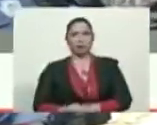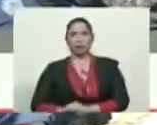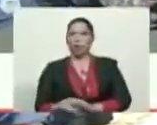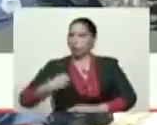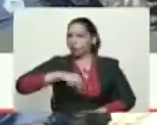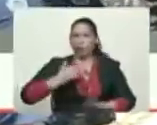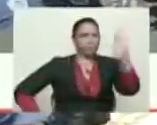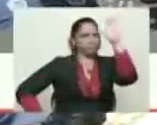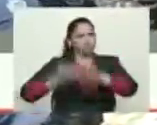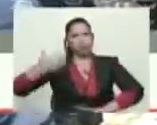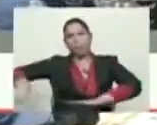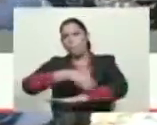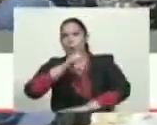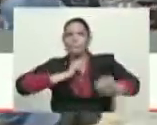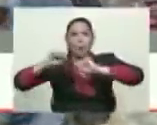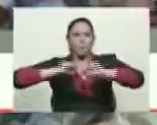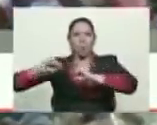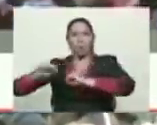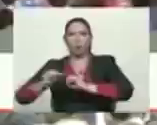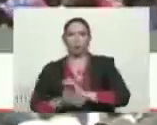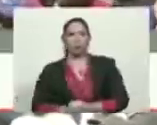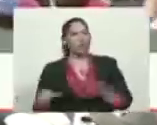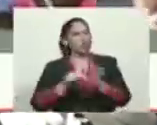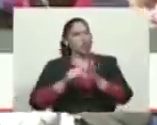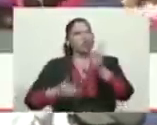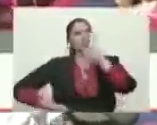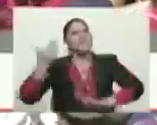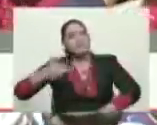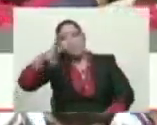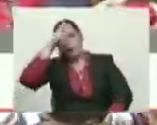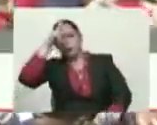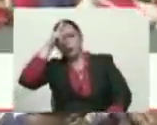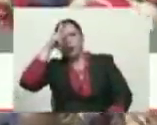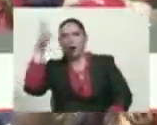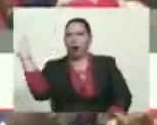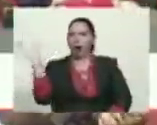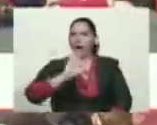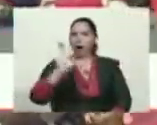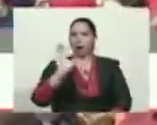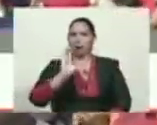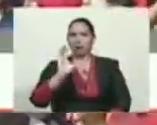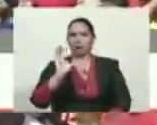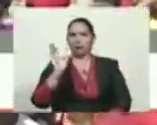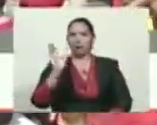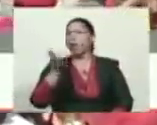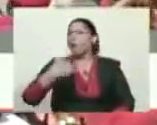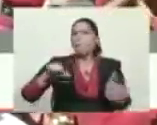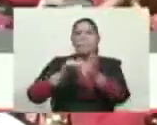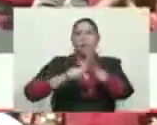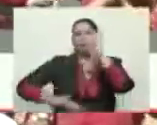nos vamos a movilizar. ¿Para dónde se va Falcón? ¿Para dónde se